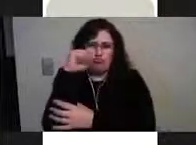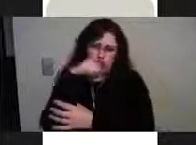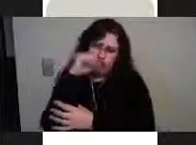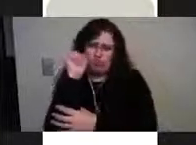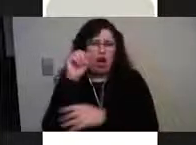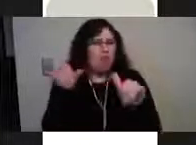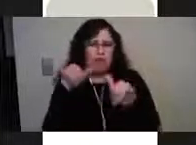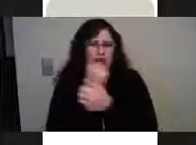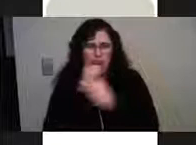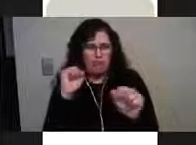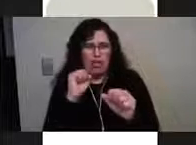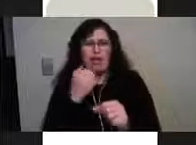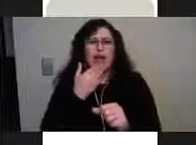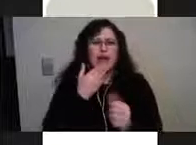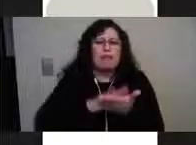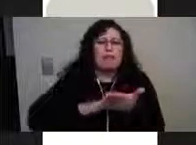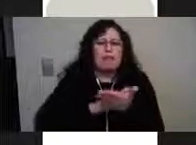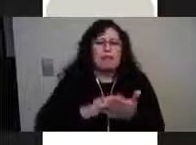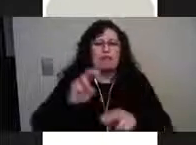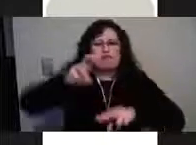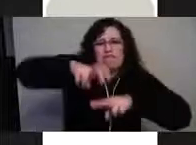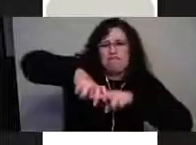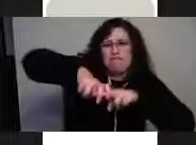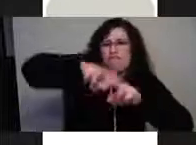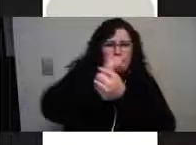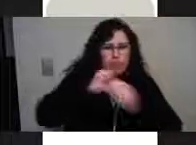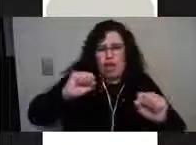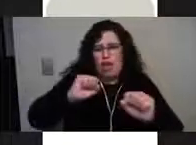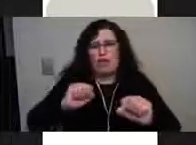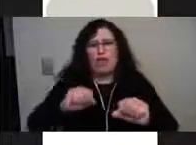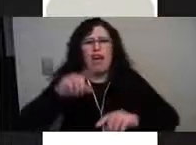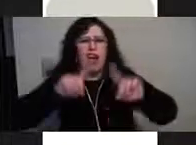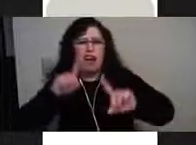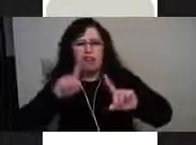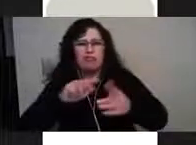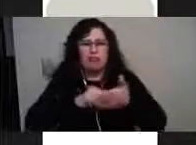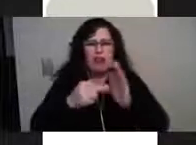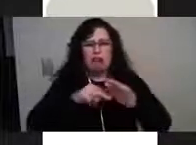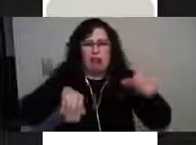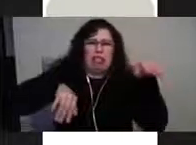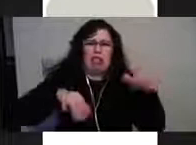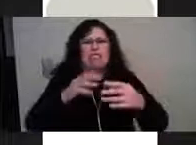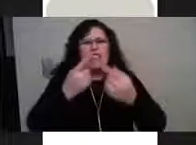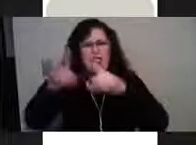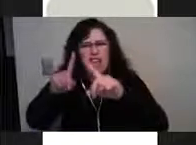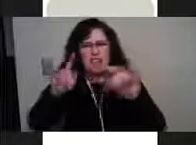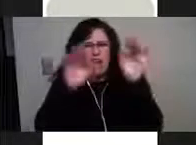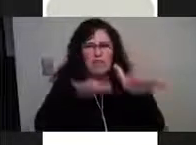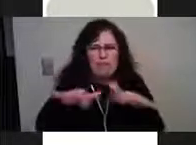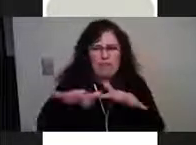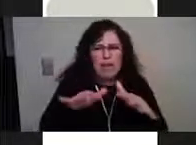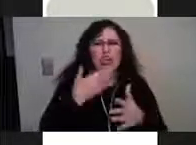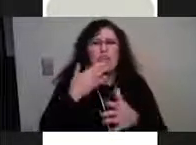rotaciones, mantener postura en sedente, comienzan a aparecer algunas asimetrías, ya comienza a aparecer espasticidad en